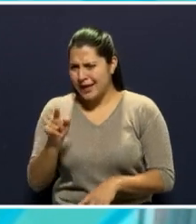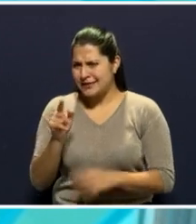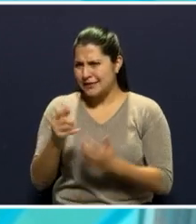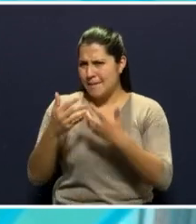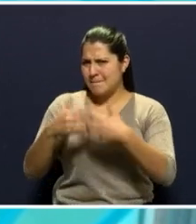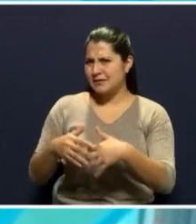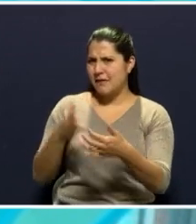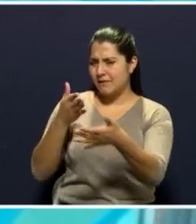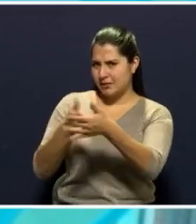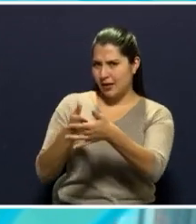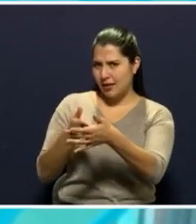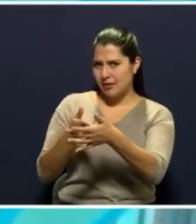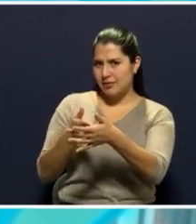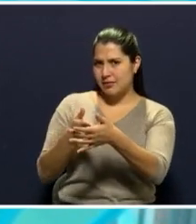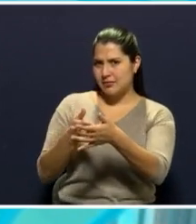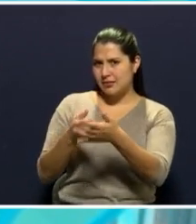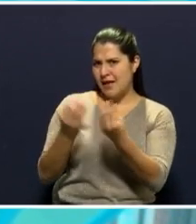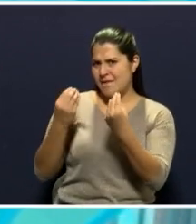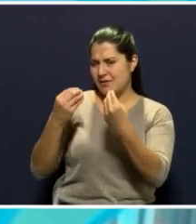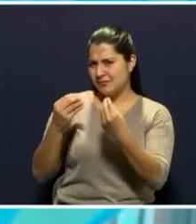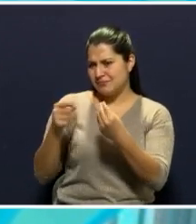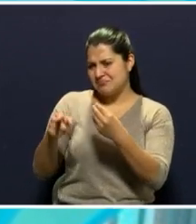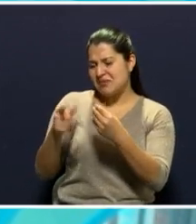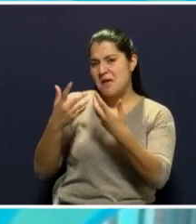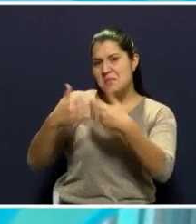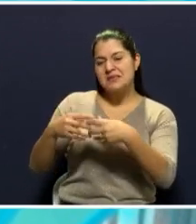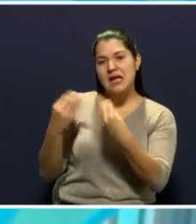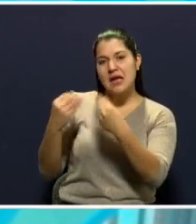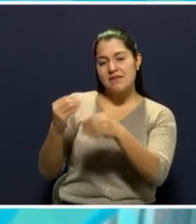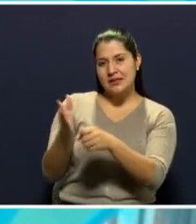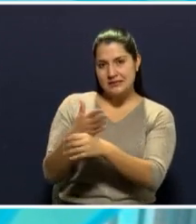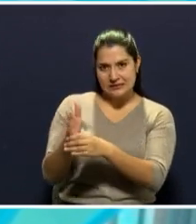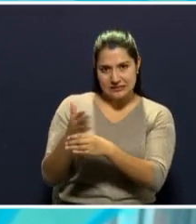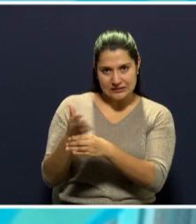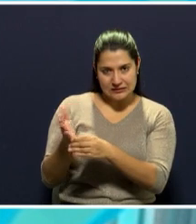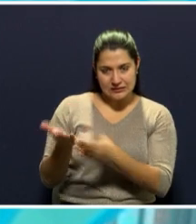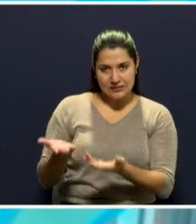¿verdad? Porque ya, aunque los bares